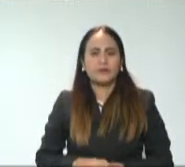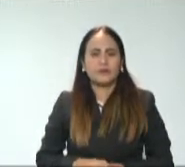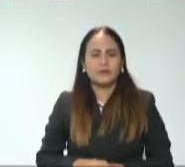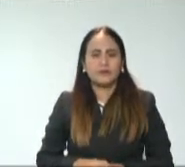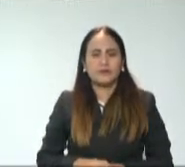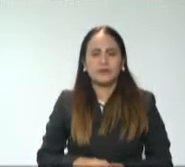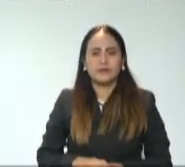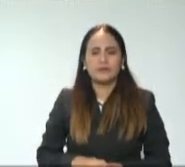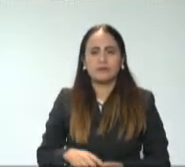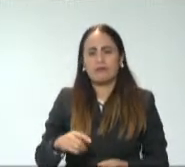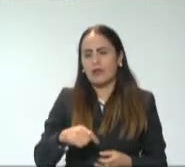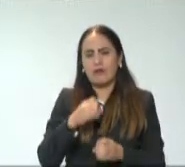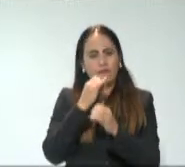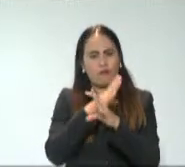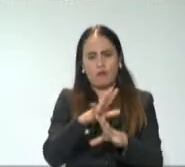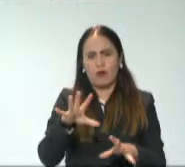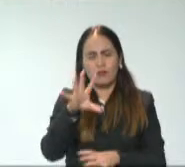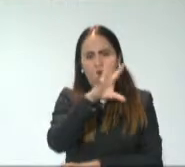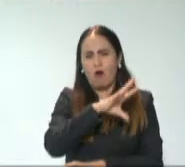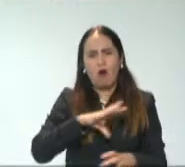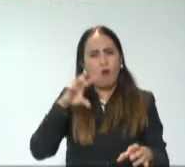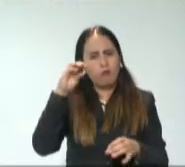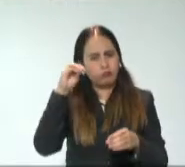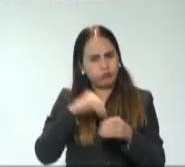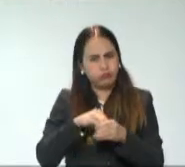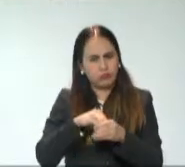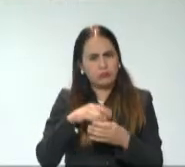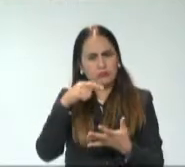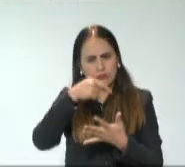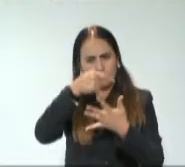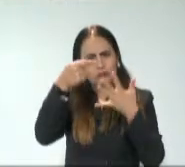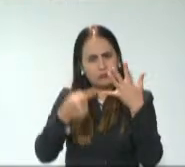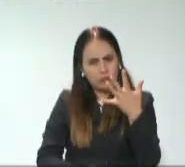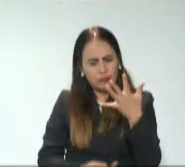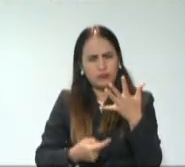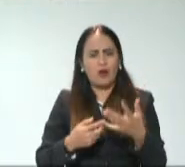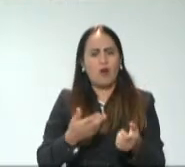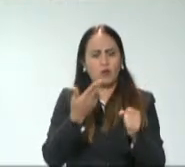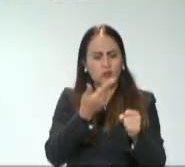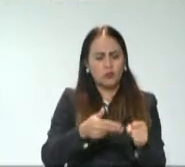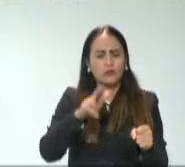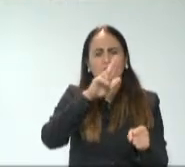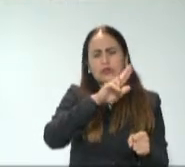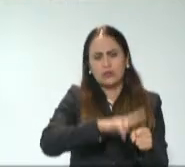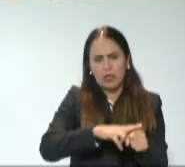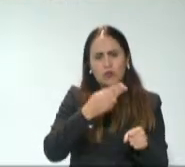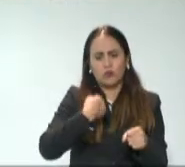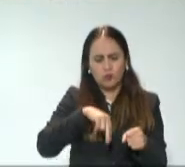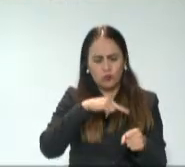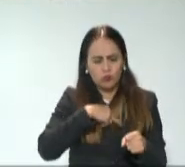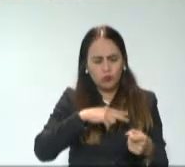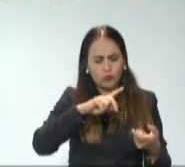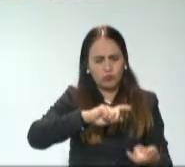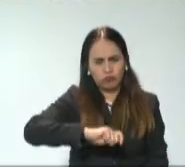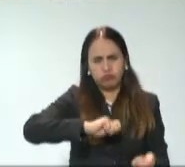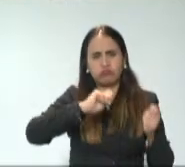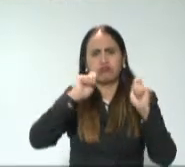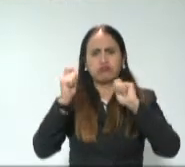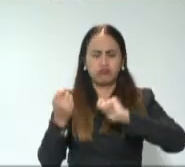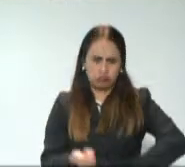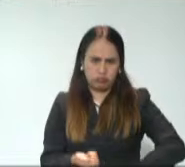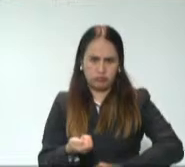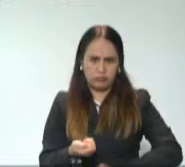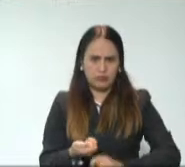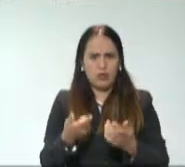donde está todo el contenido sobre la eh reconversión hospitalaria que llevamos que llevamos a cabo y